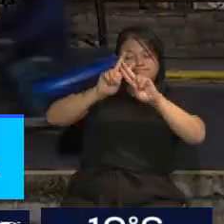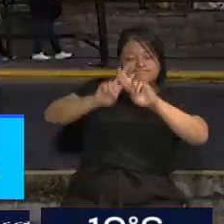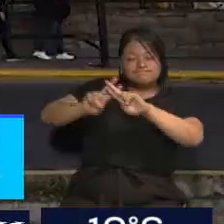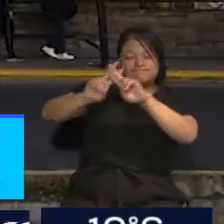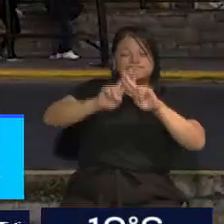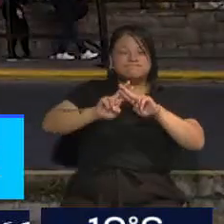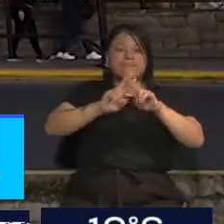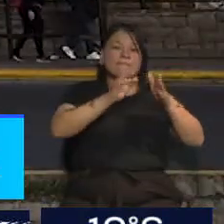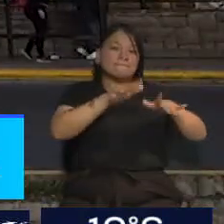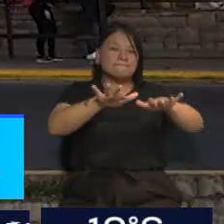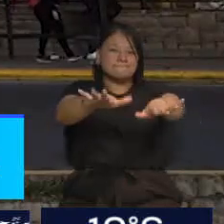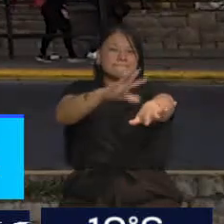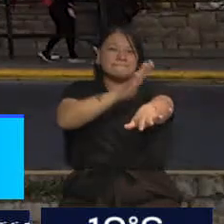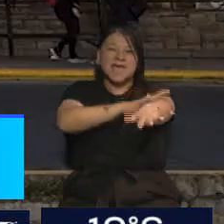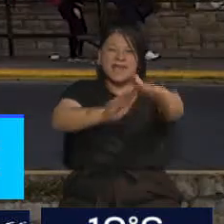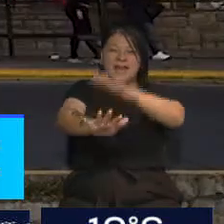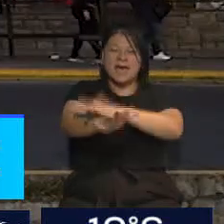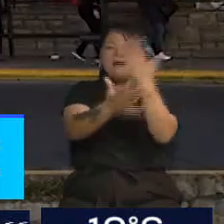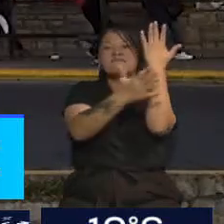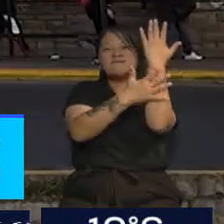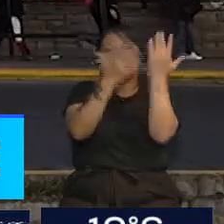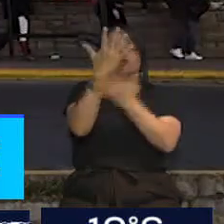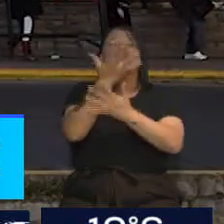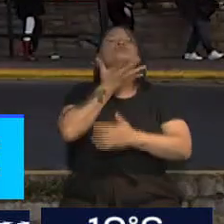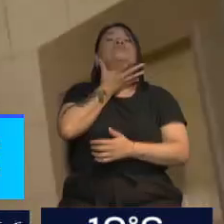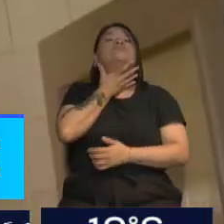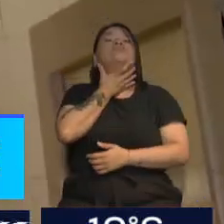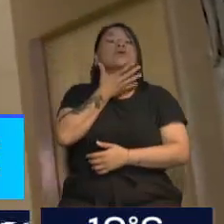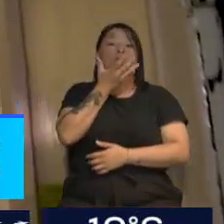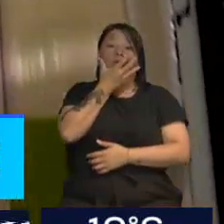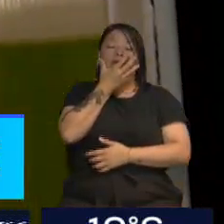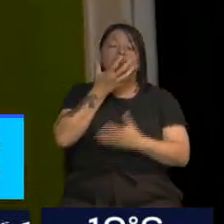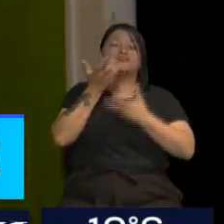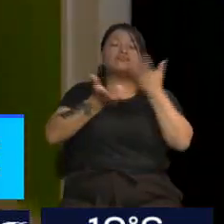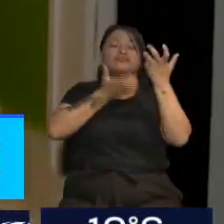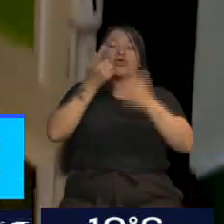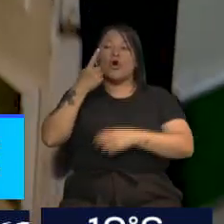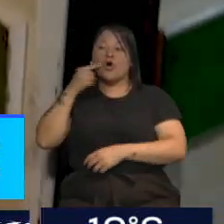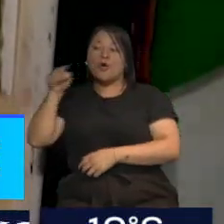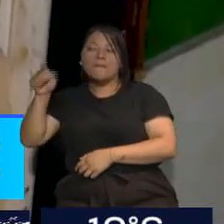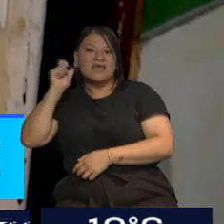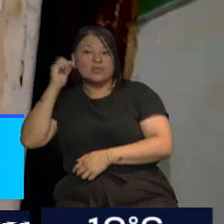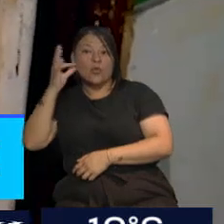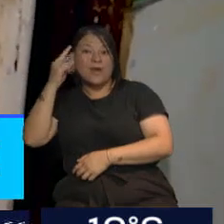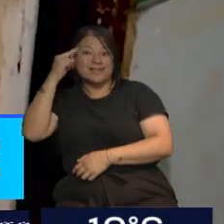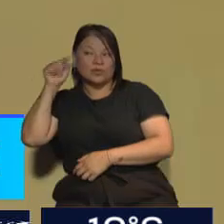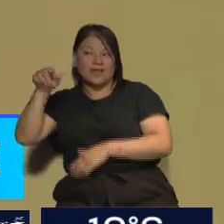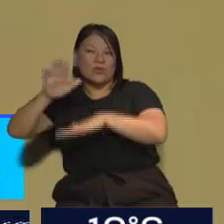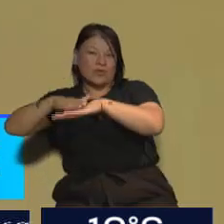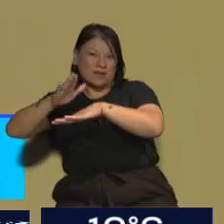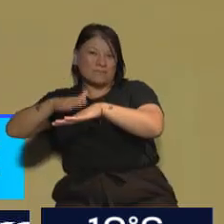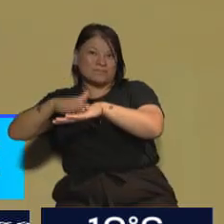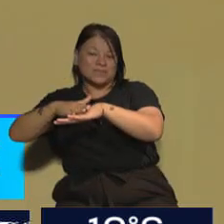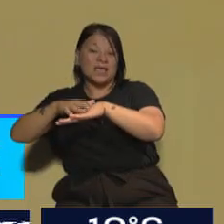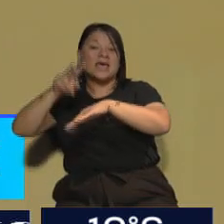ambas piernas, brazo izquierdo, mentón y cuello. En cuanto al agresor, un hombre de 49 años, quedó internado con quemaduras en